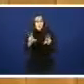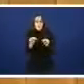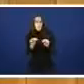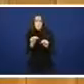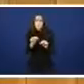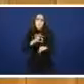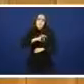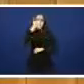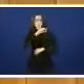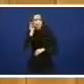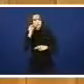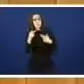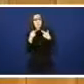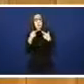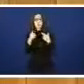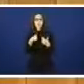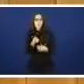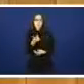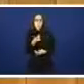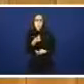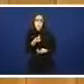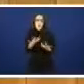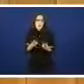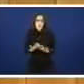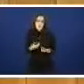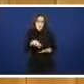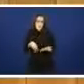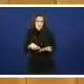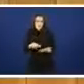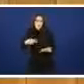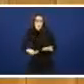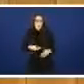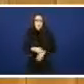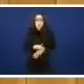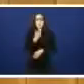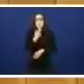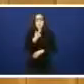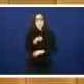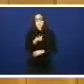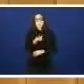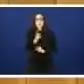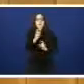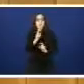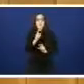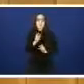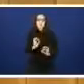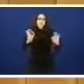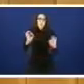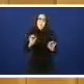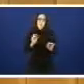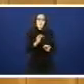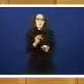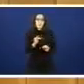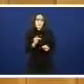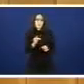señores deputados, resaltando as líneas esenciais do proxecto de lei. Trátase de medidas extraordinarias e de carácter temporal